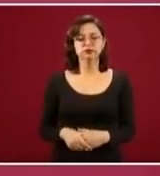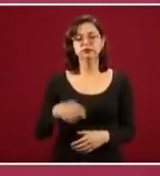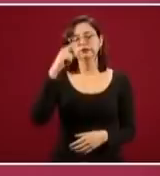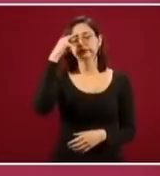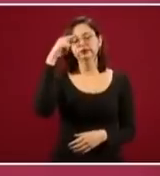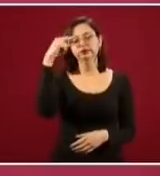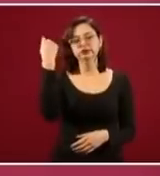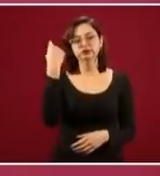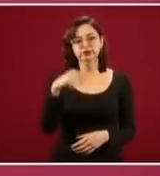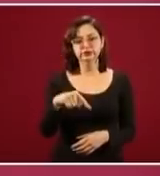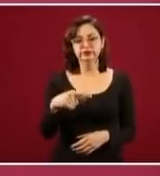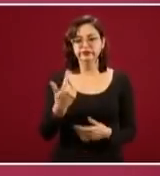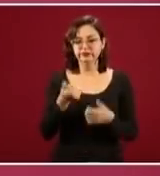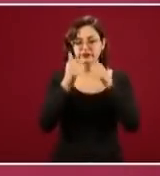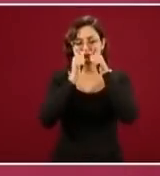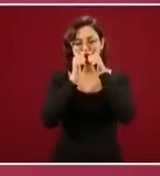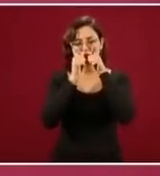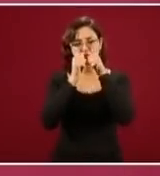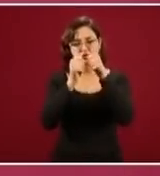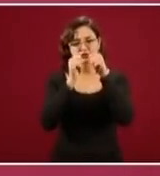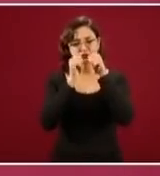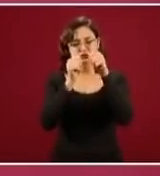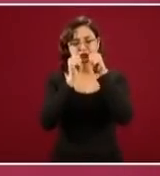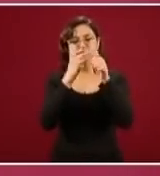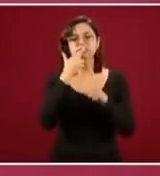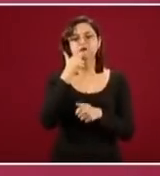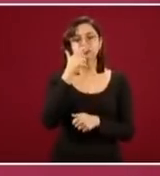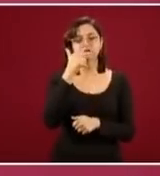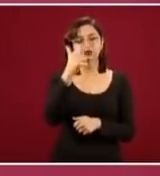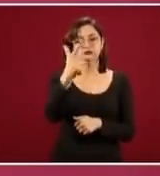mejore la atención médica